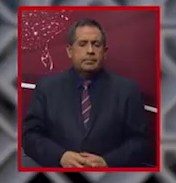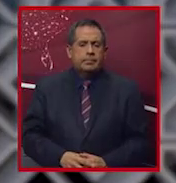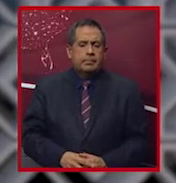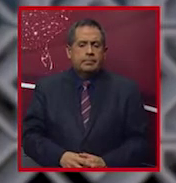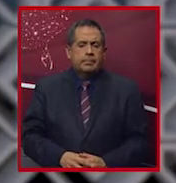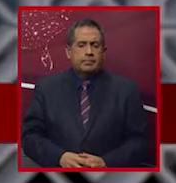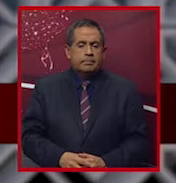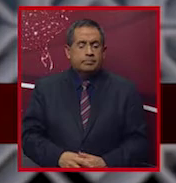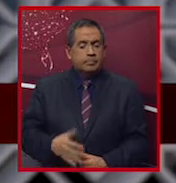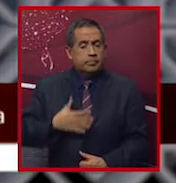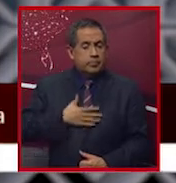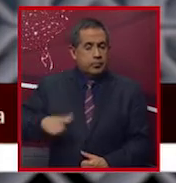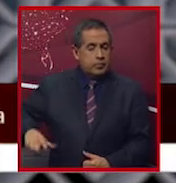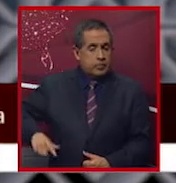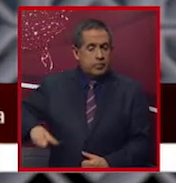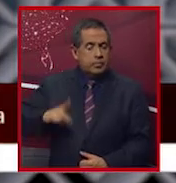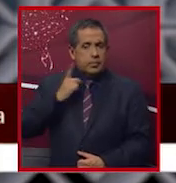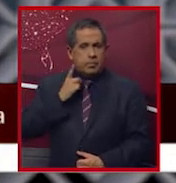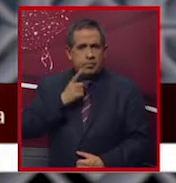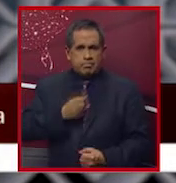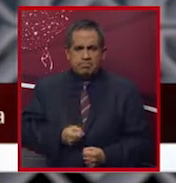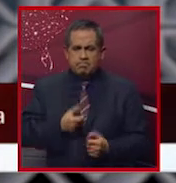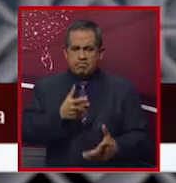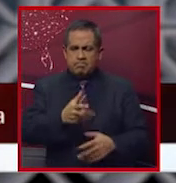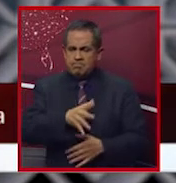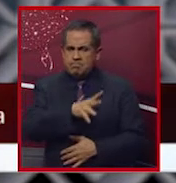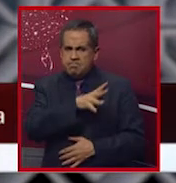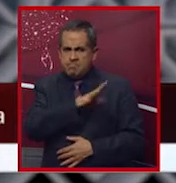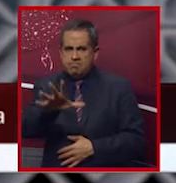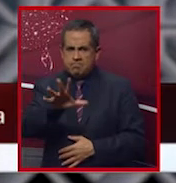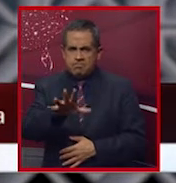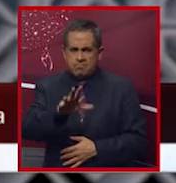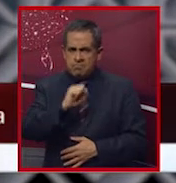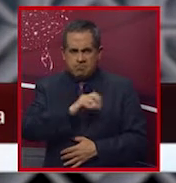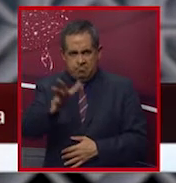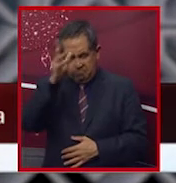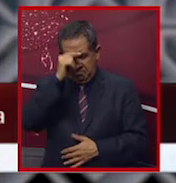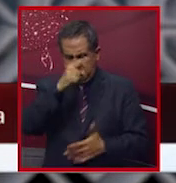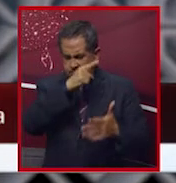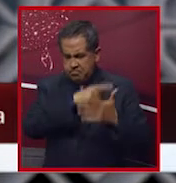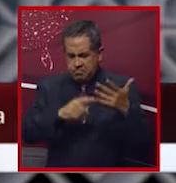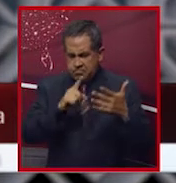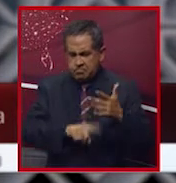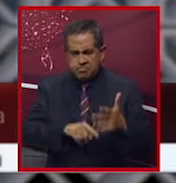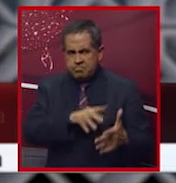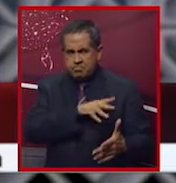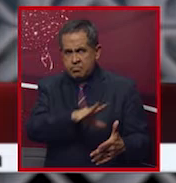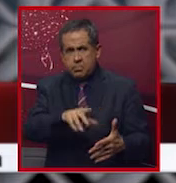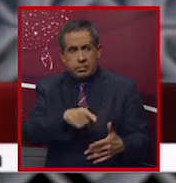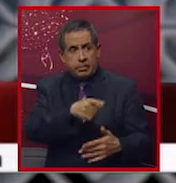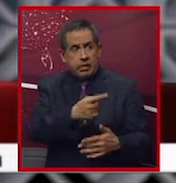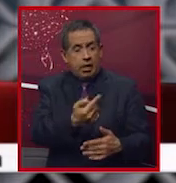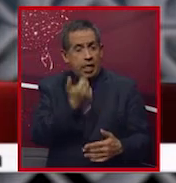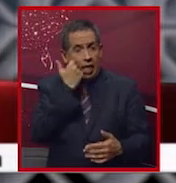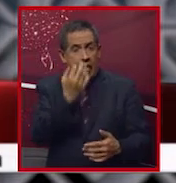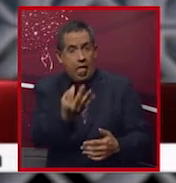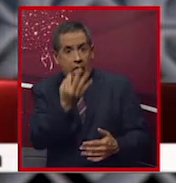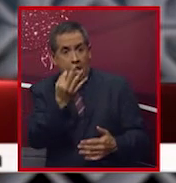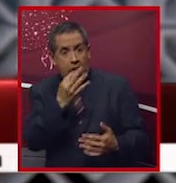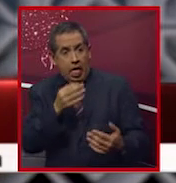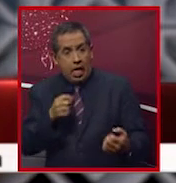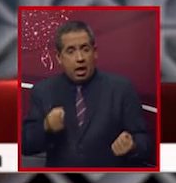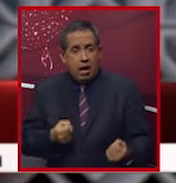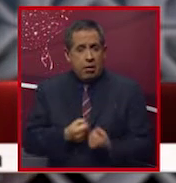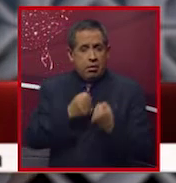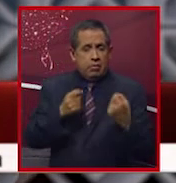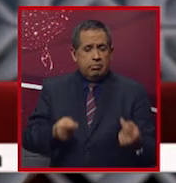Este órgano de gobierno expresa su más enérgico rechazo a cualquier estrategia de confrontación que tenga